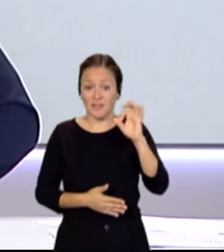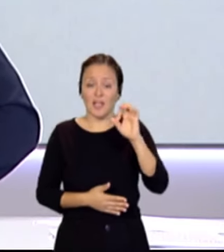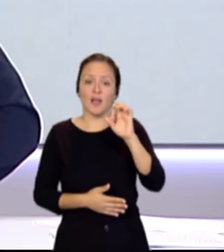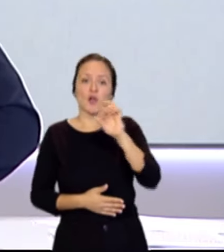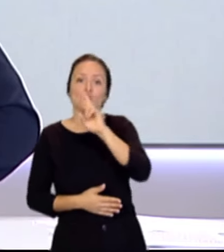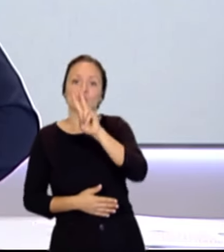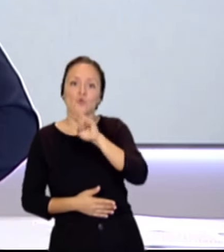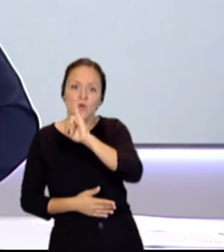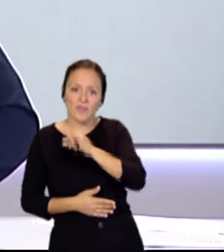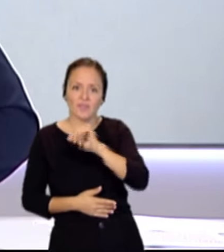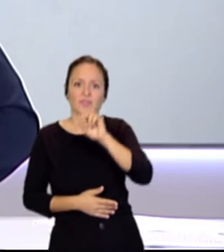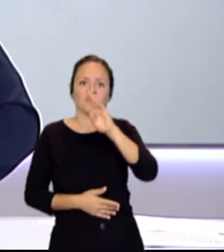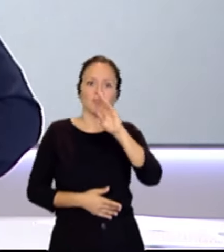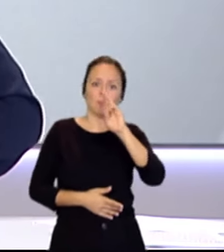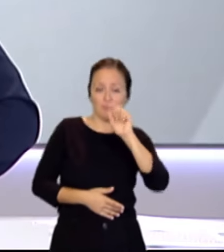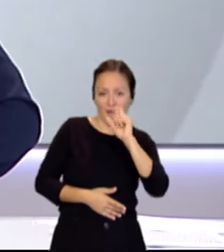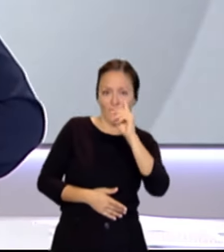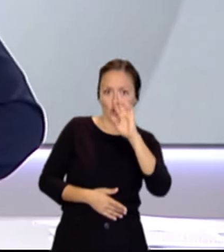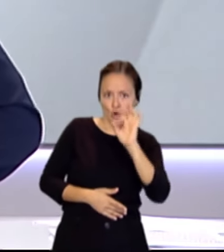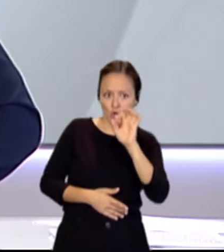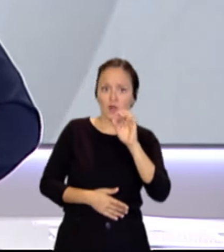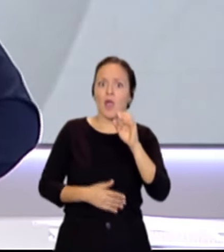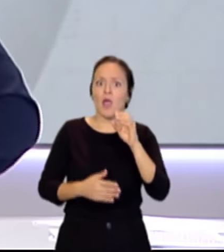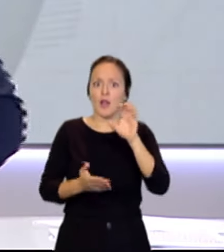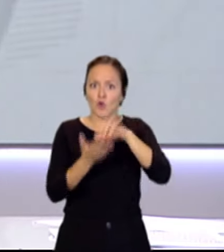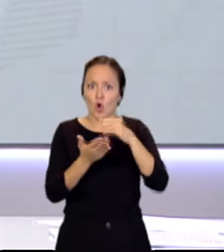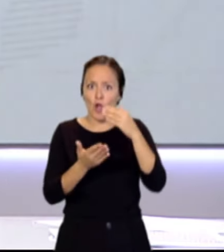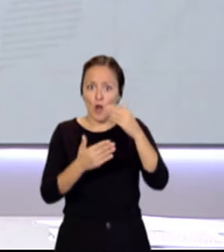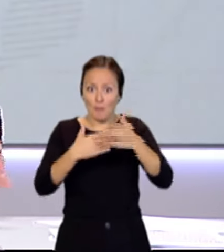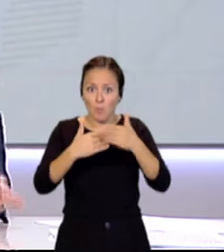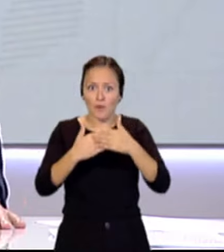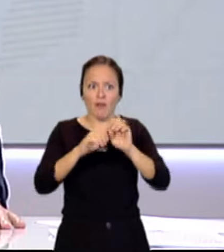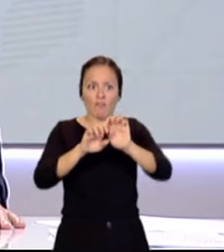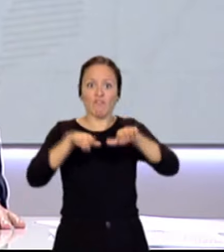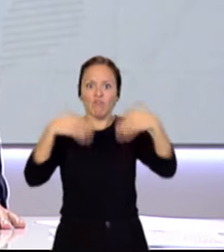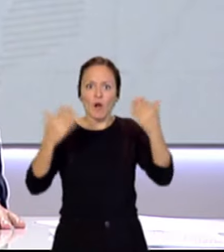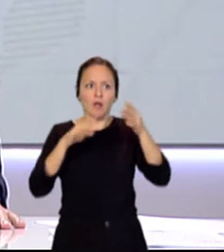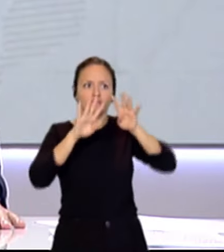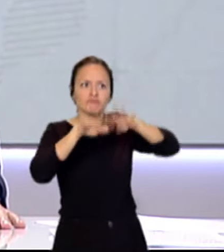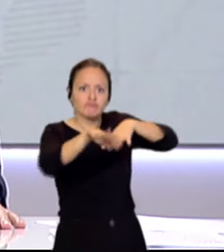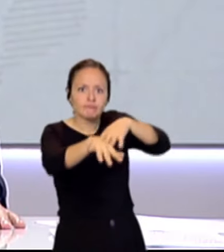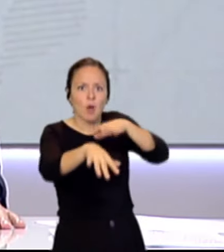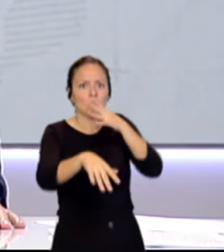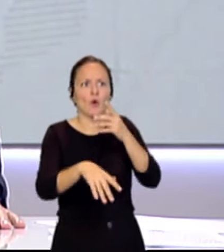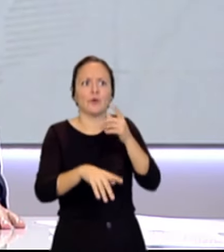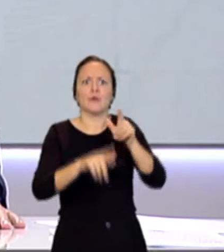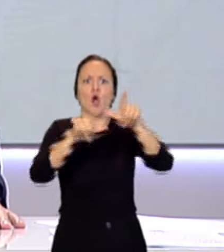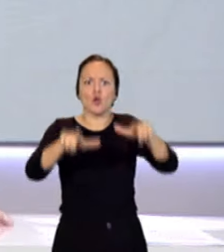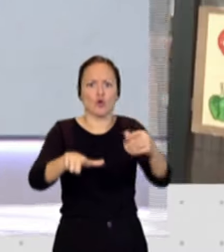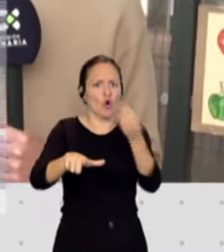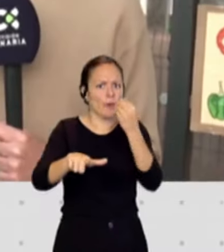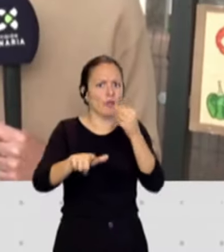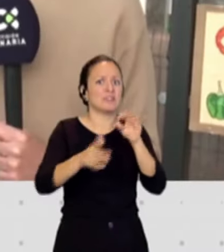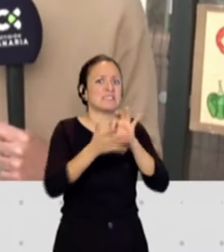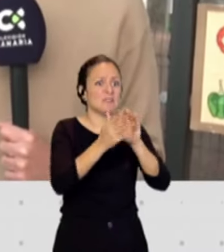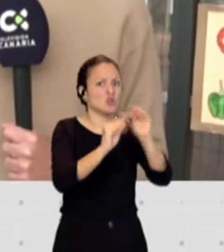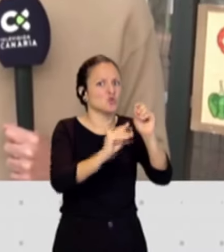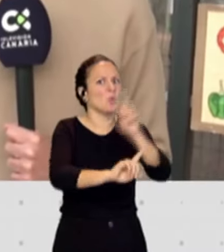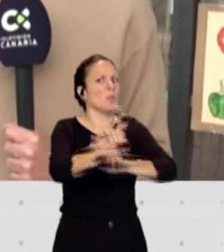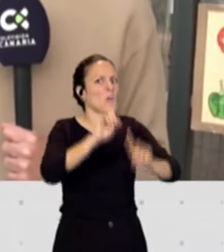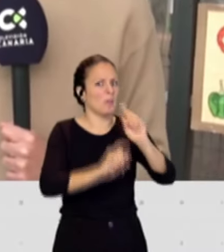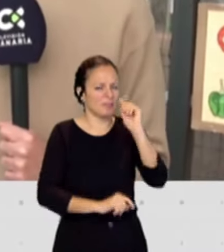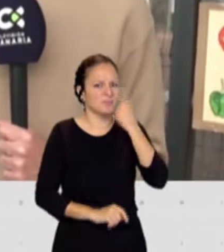concentrados a las puertas del centro reclamando una solución a problemas que han detectado en el servicio de comedor Allí está nuestro compañero Jacobo